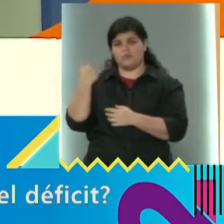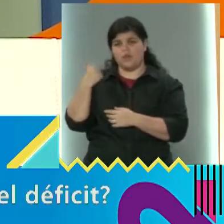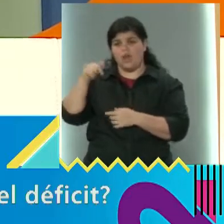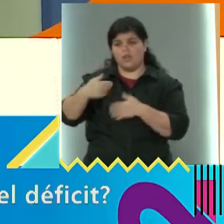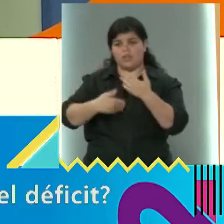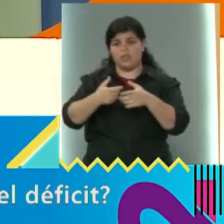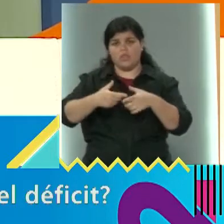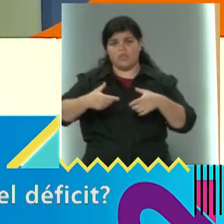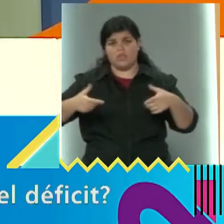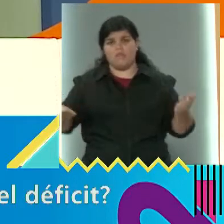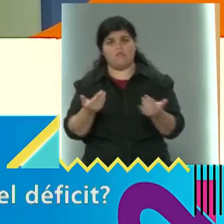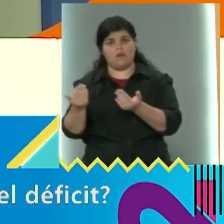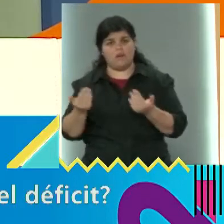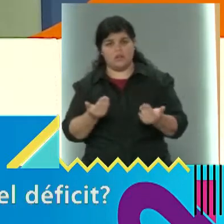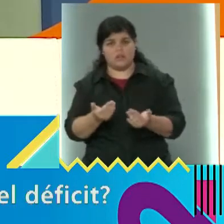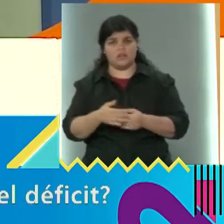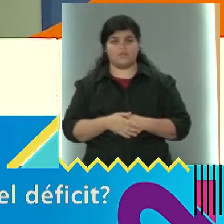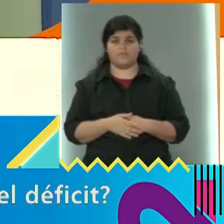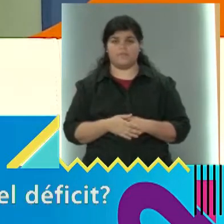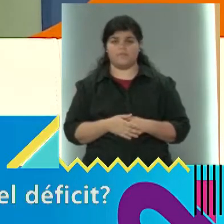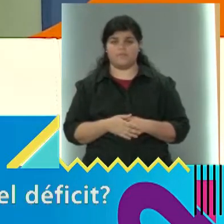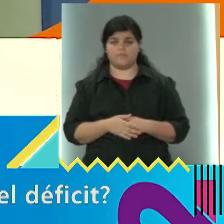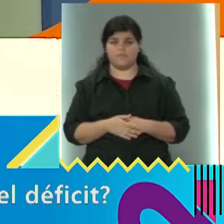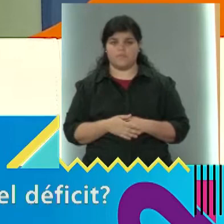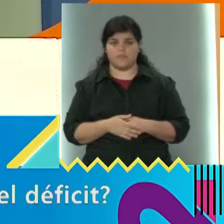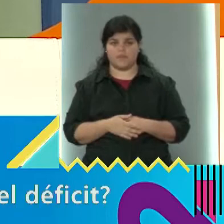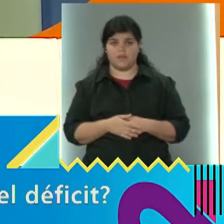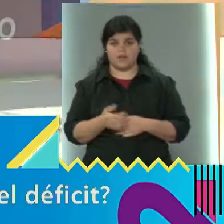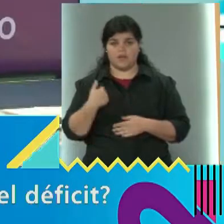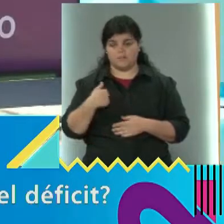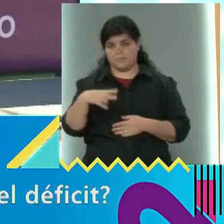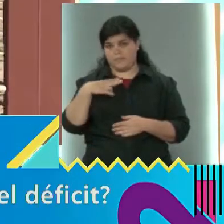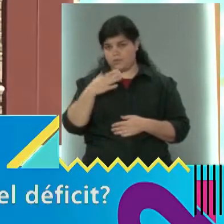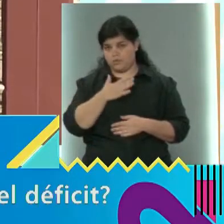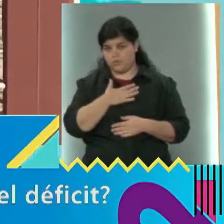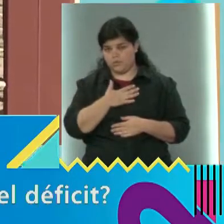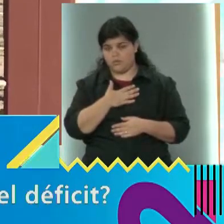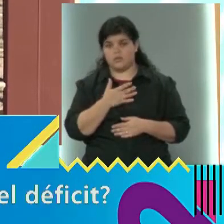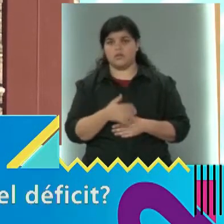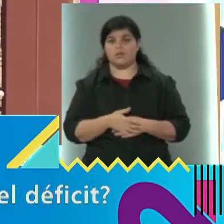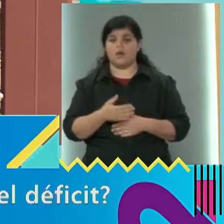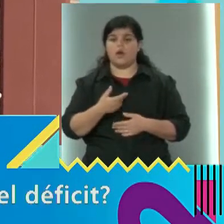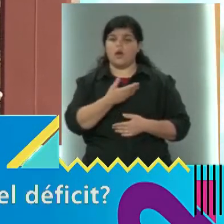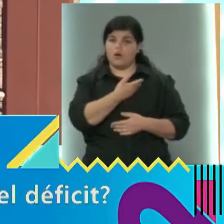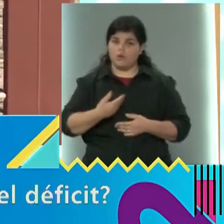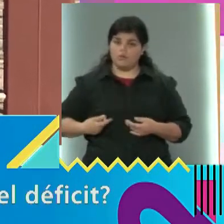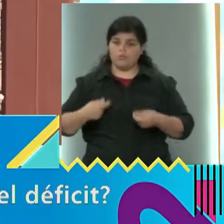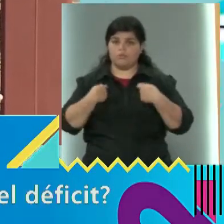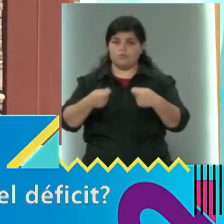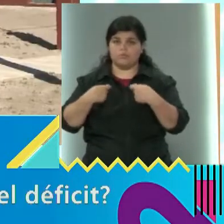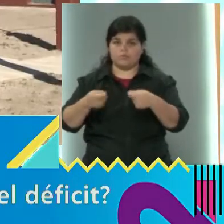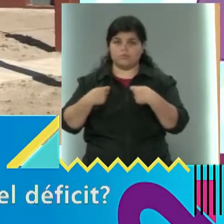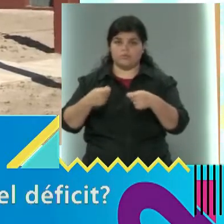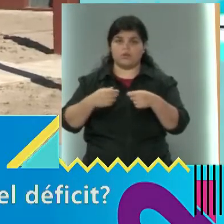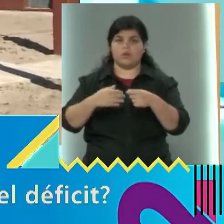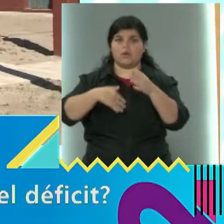bien, a mi entender, personalmente, el gobierno ha hecho una fuerte inversión en